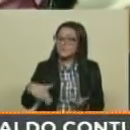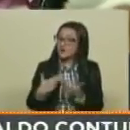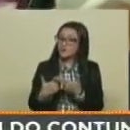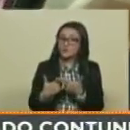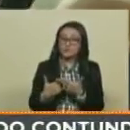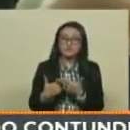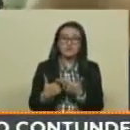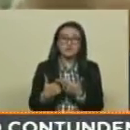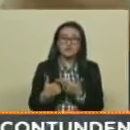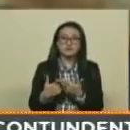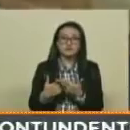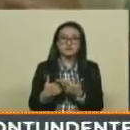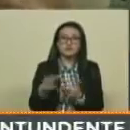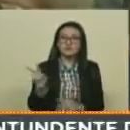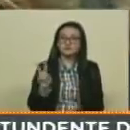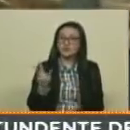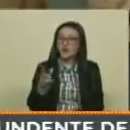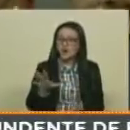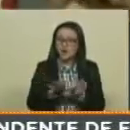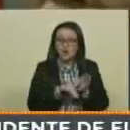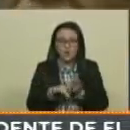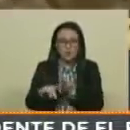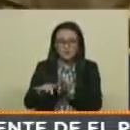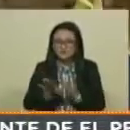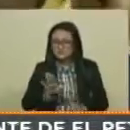de Venezuela.